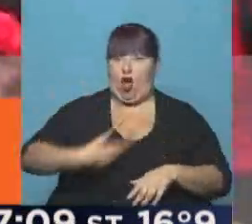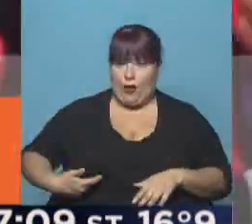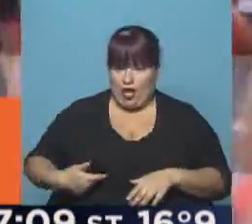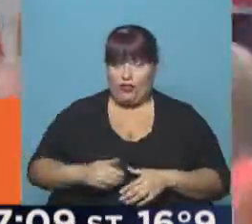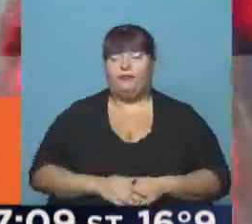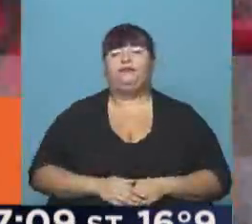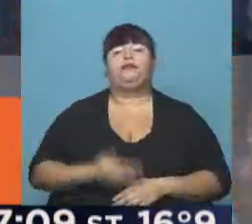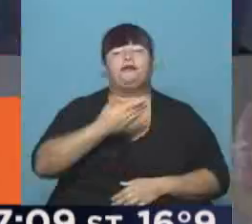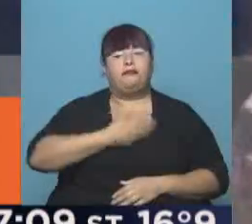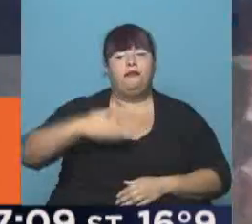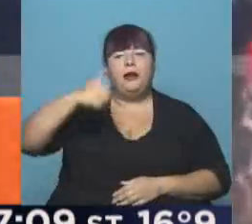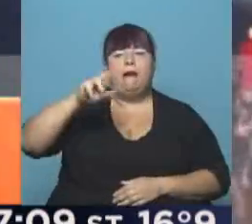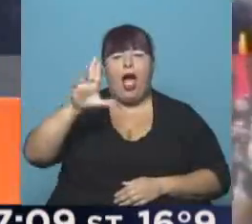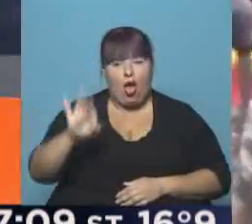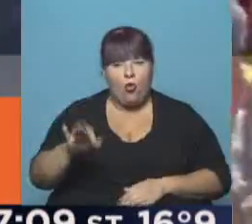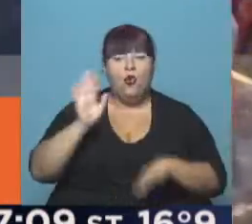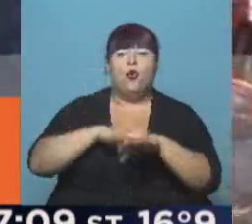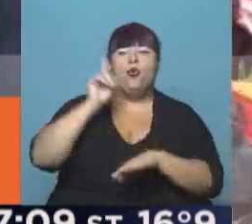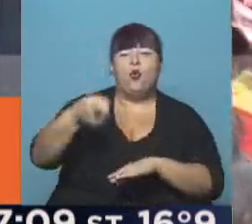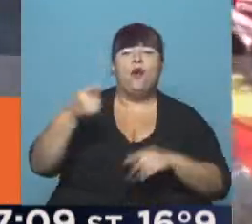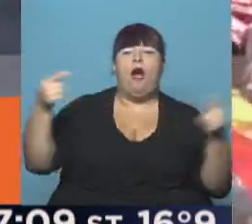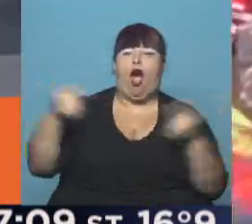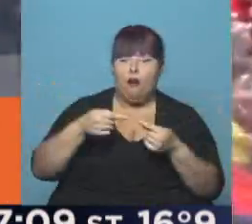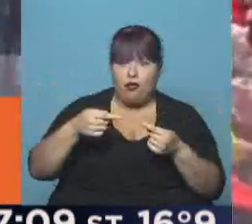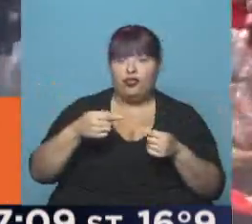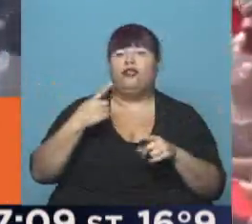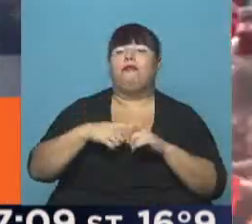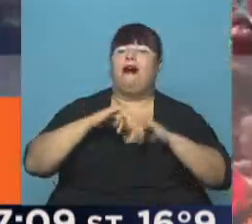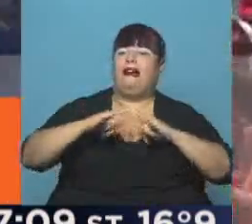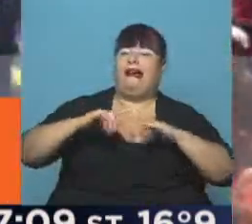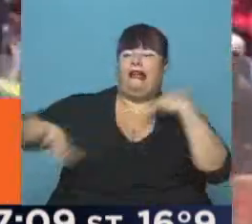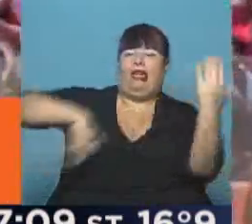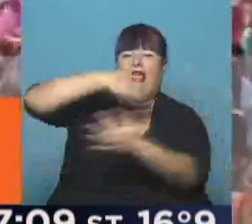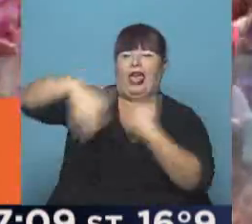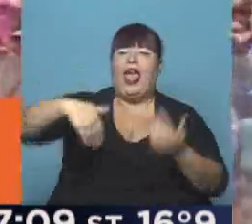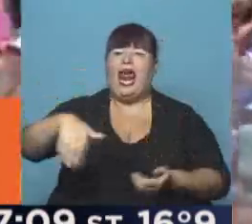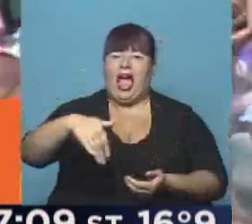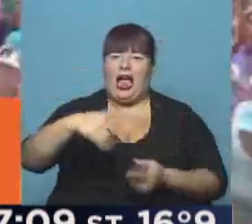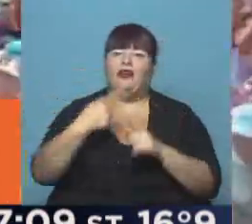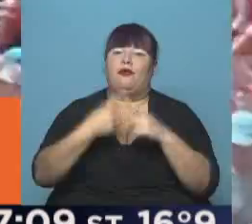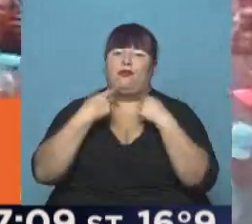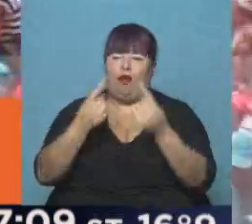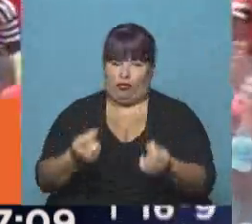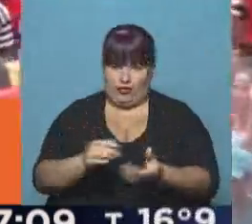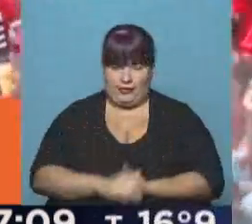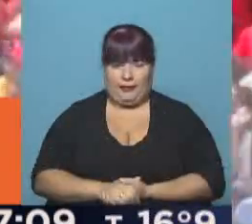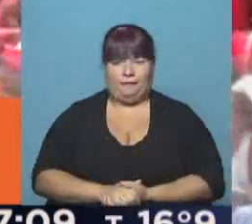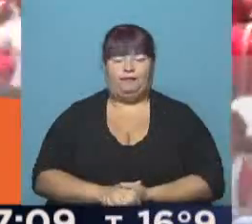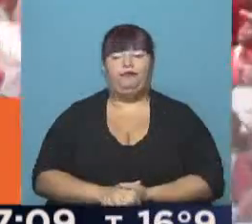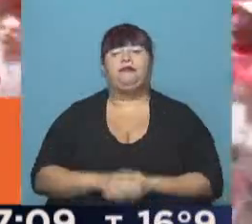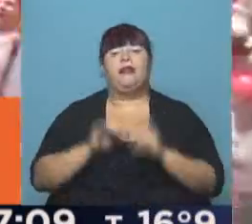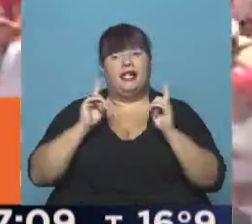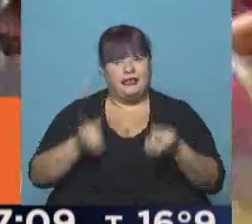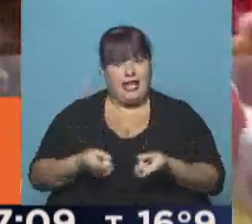el presidente Nicolás Maduro acusó a la oposición de propiciar la violencia en las calles con sus protestas. A la